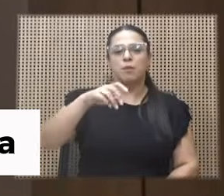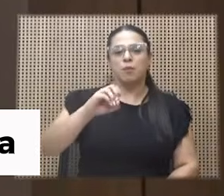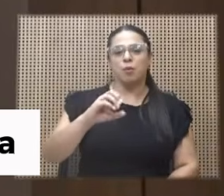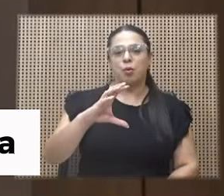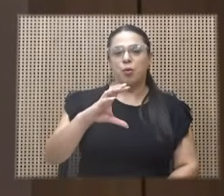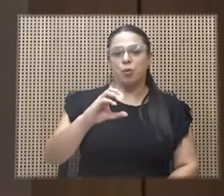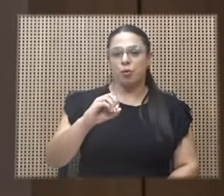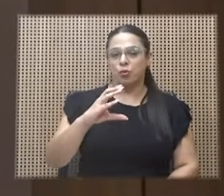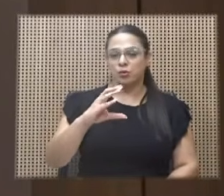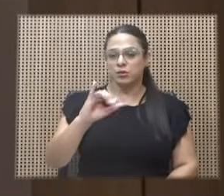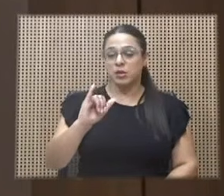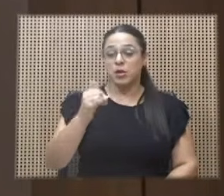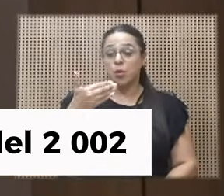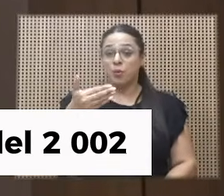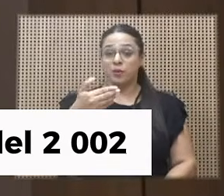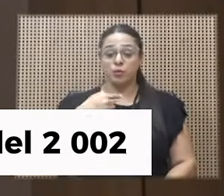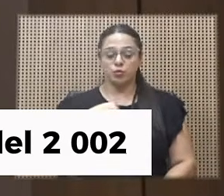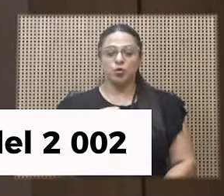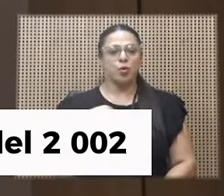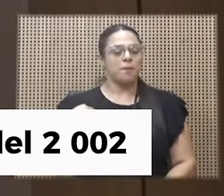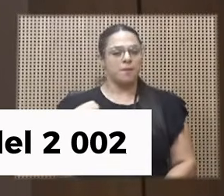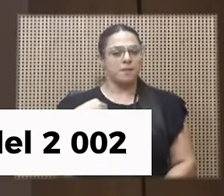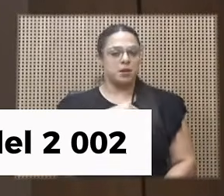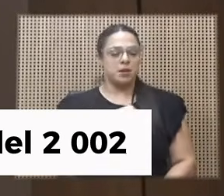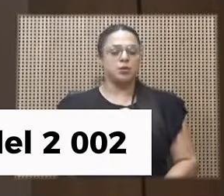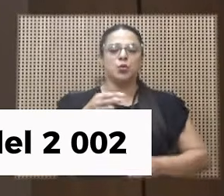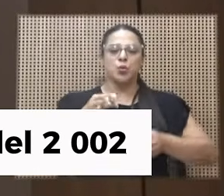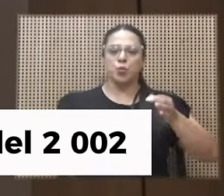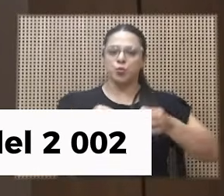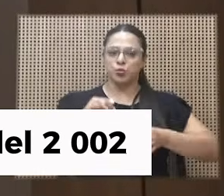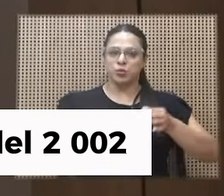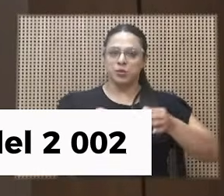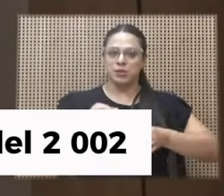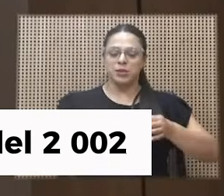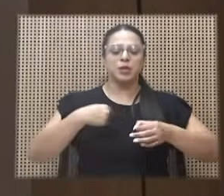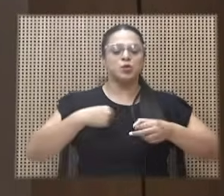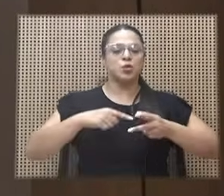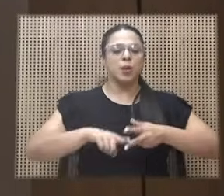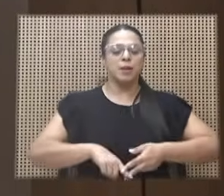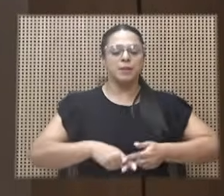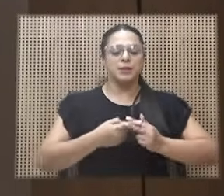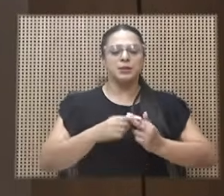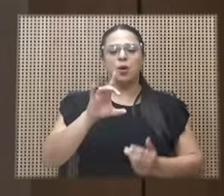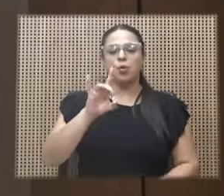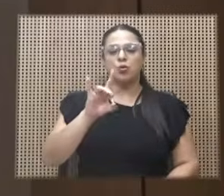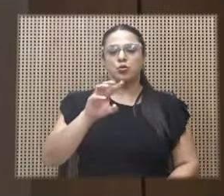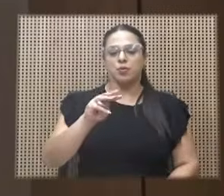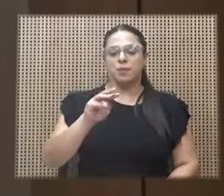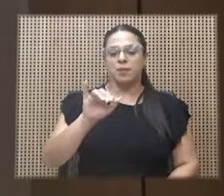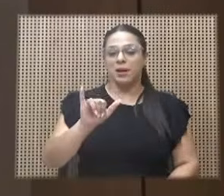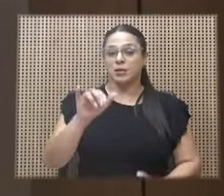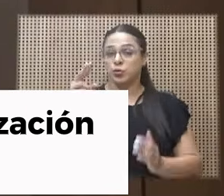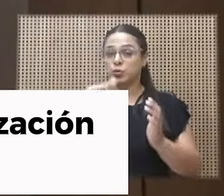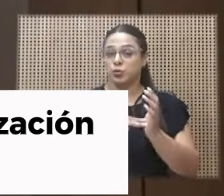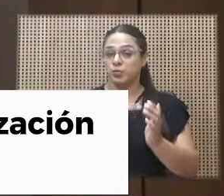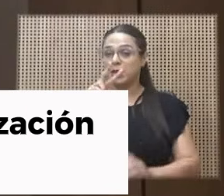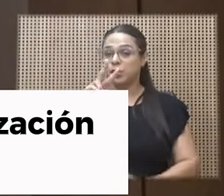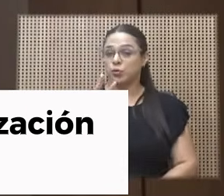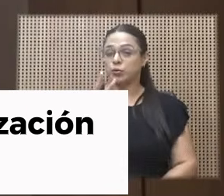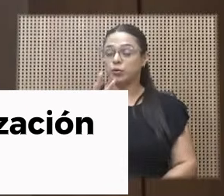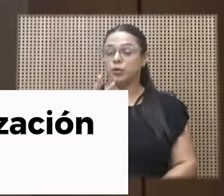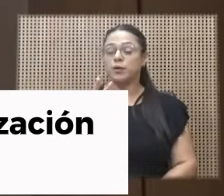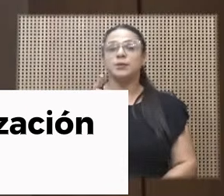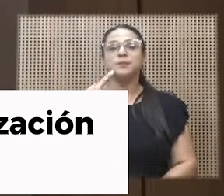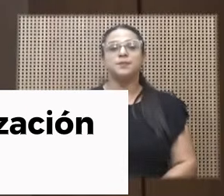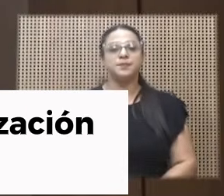ministro de Justicia, orgullosamente que inicié el 8 de mayo del 2002 prometiéndole a este país que estábamos